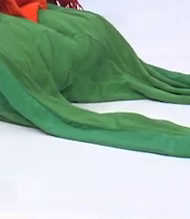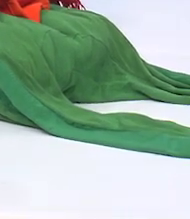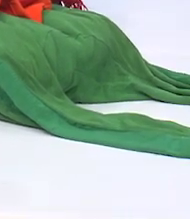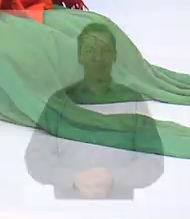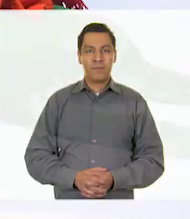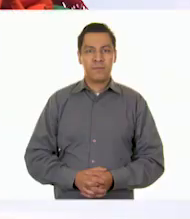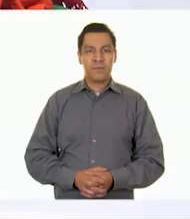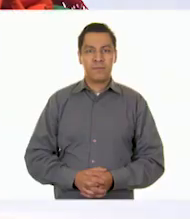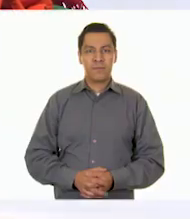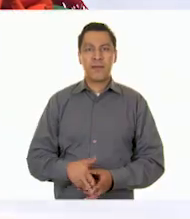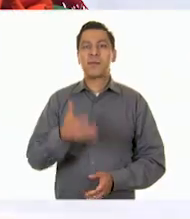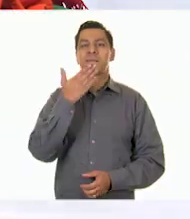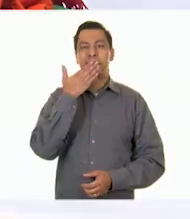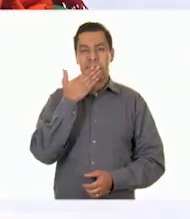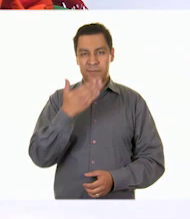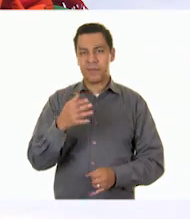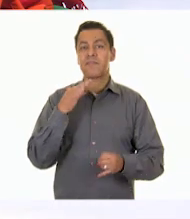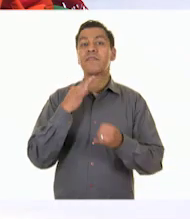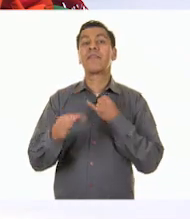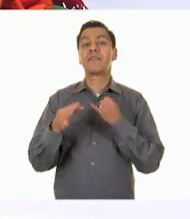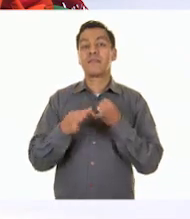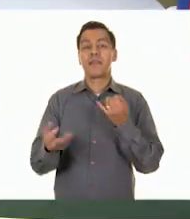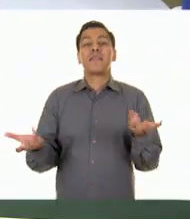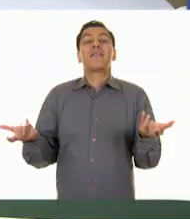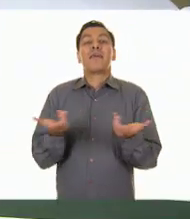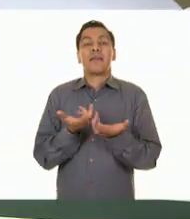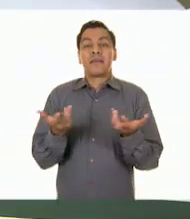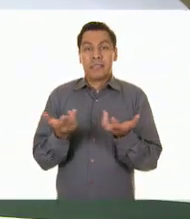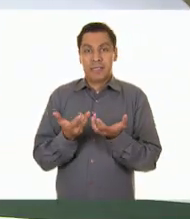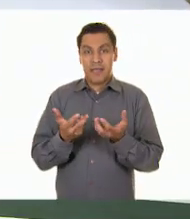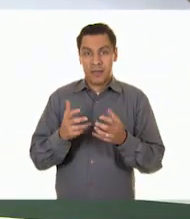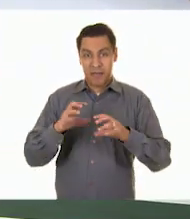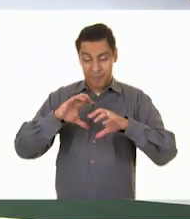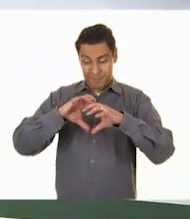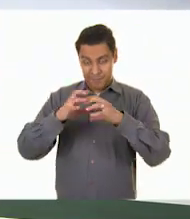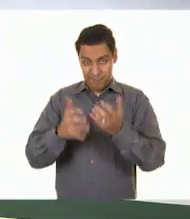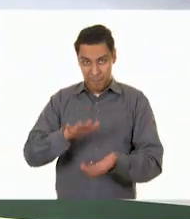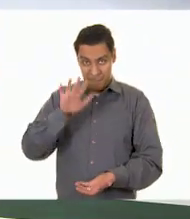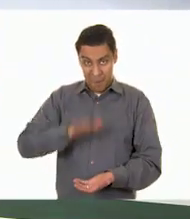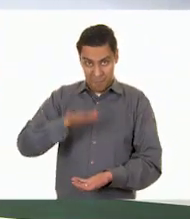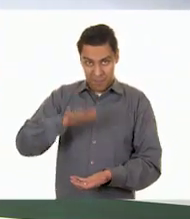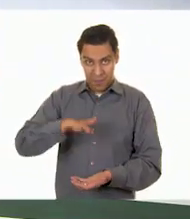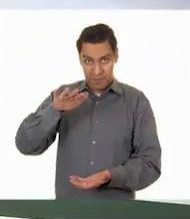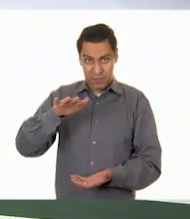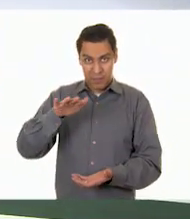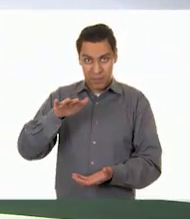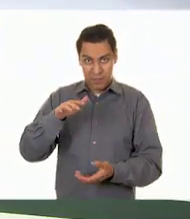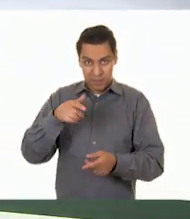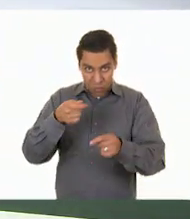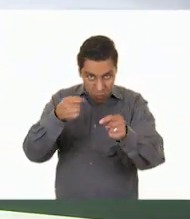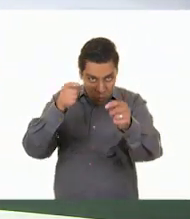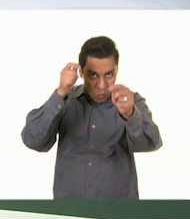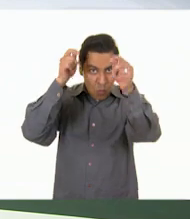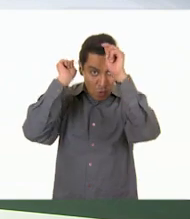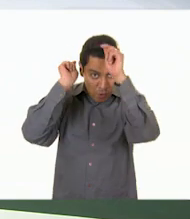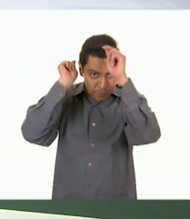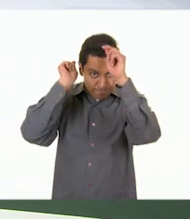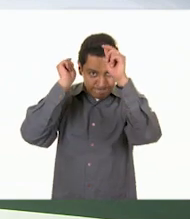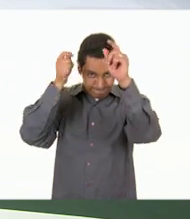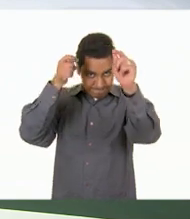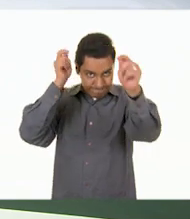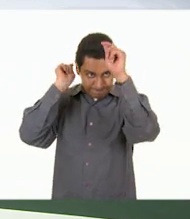muy bien por último con tu pelota le vamos a poner en la gorra la